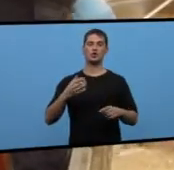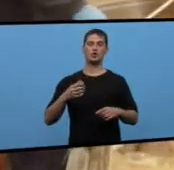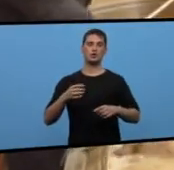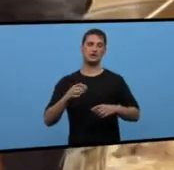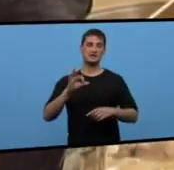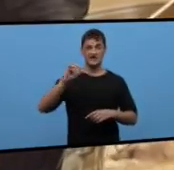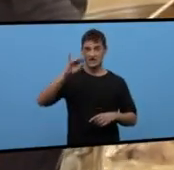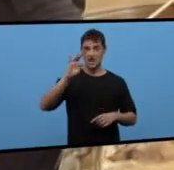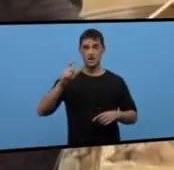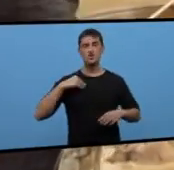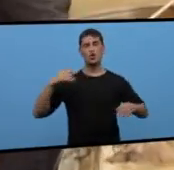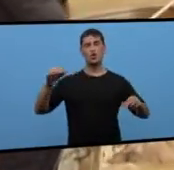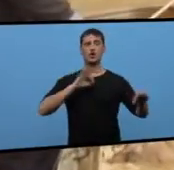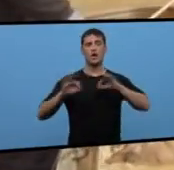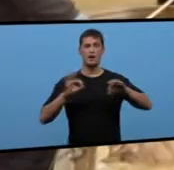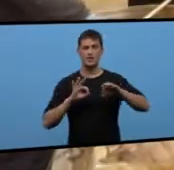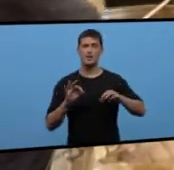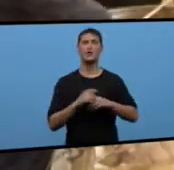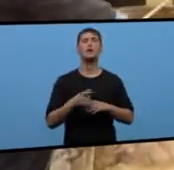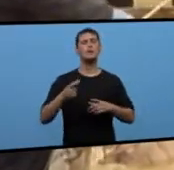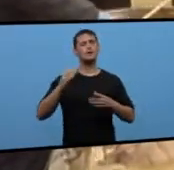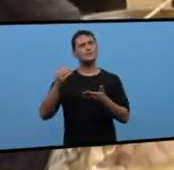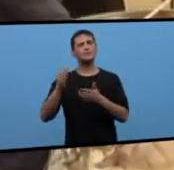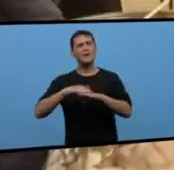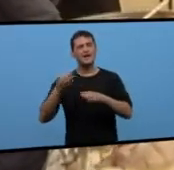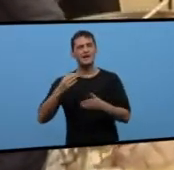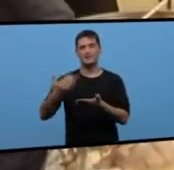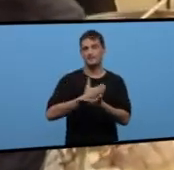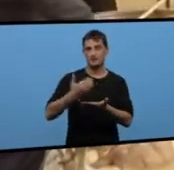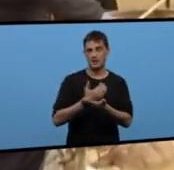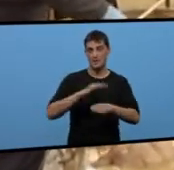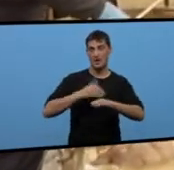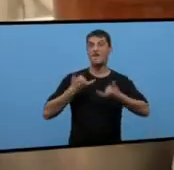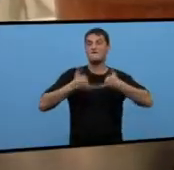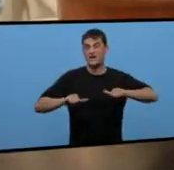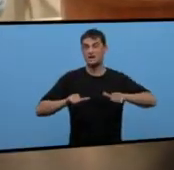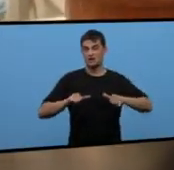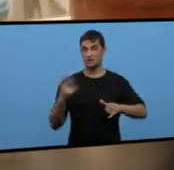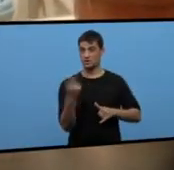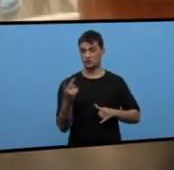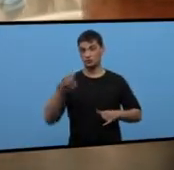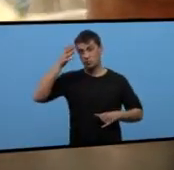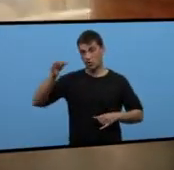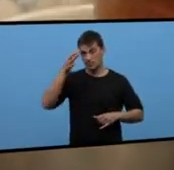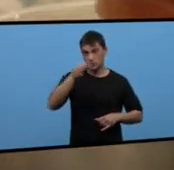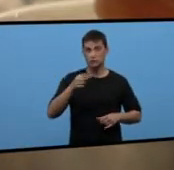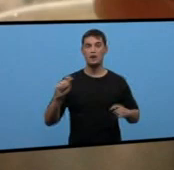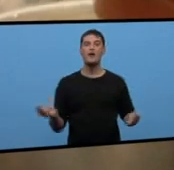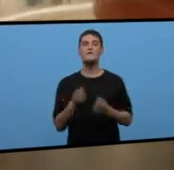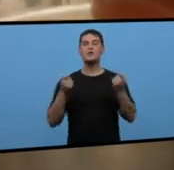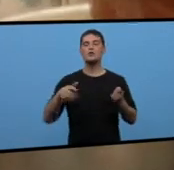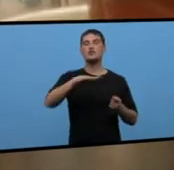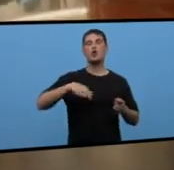a capitalidade do concello, ten por objetivo recadar fondos para financiar as patronais de ambas as 2 localidades. A feira celebrarase